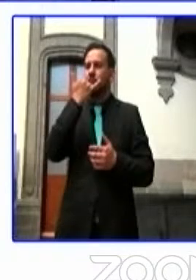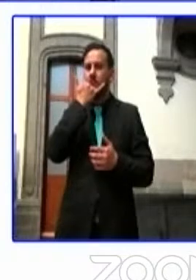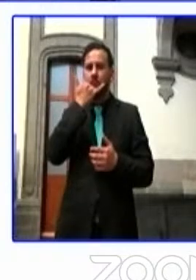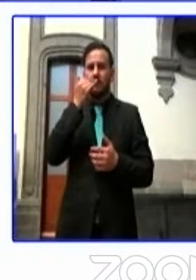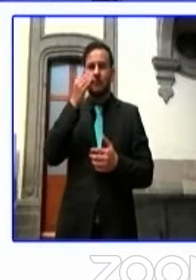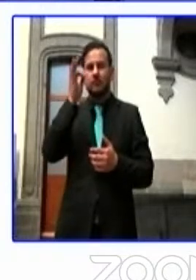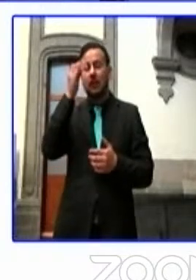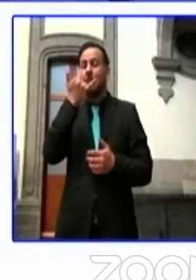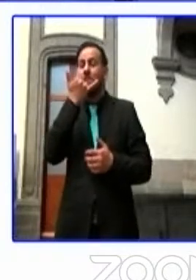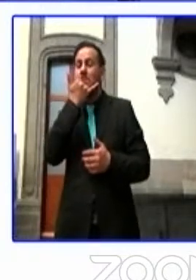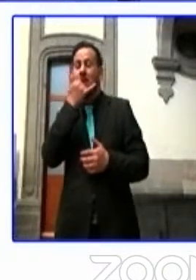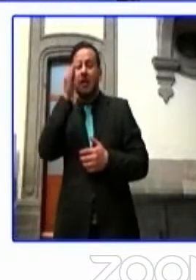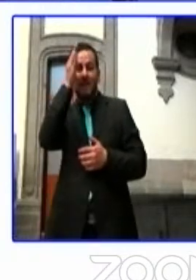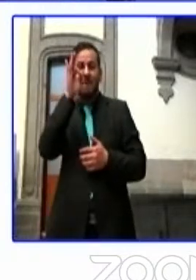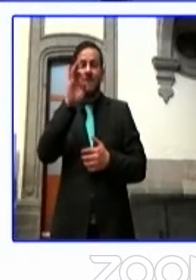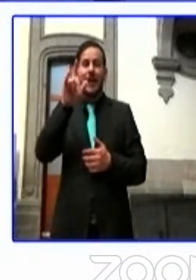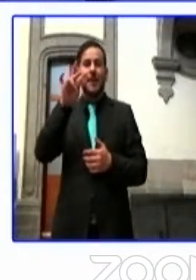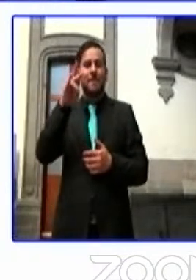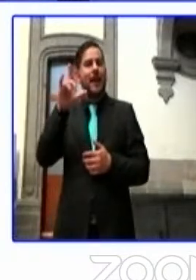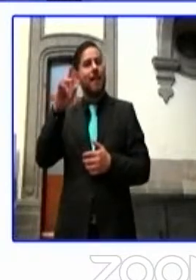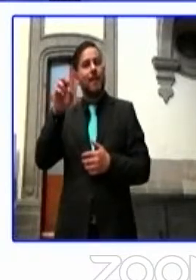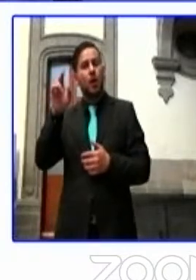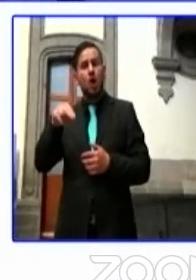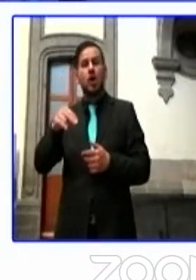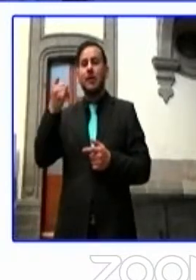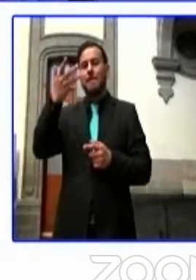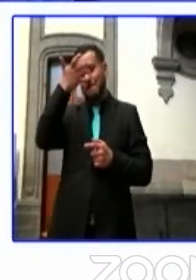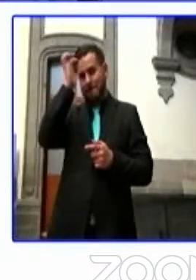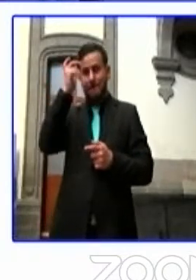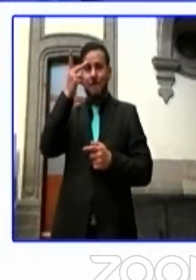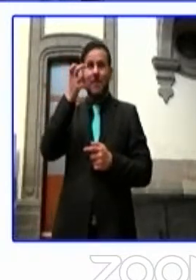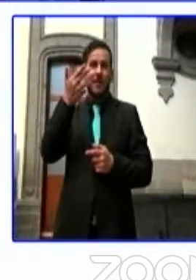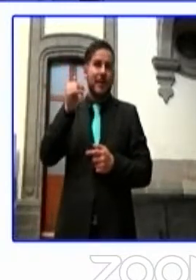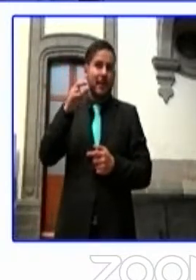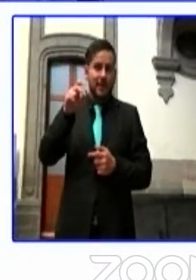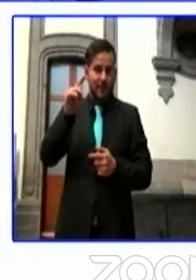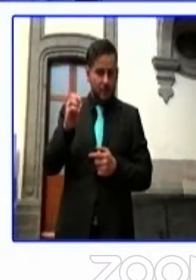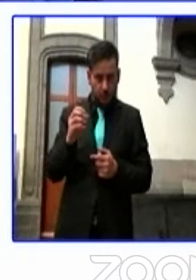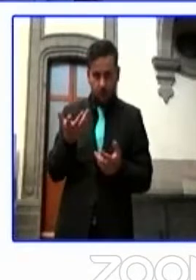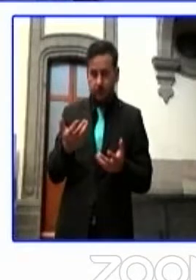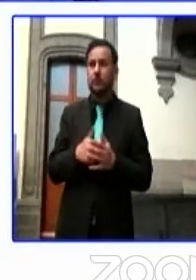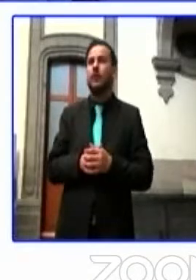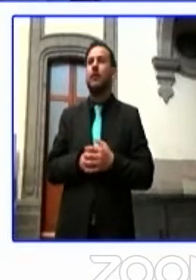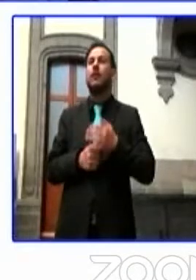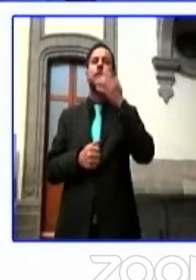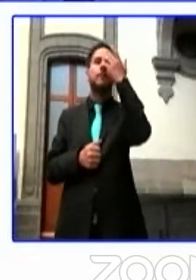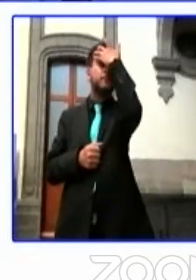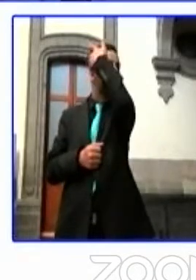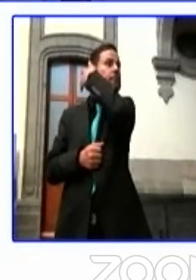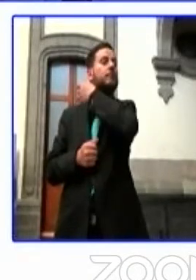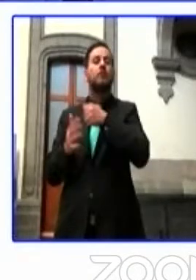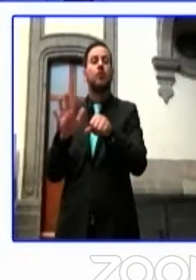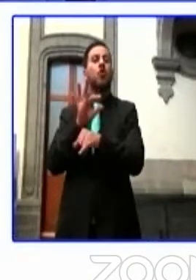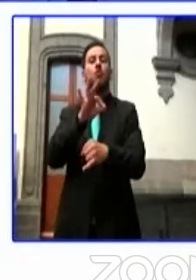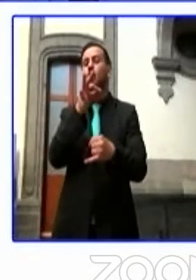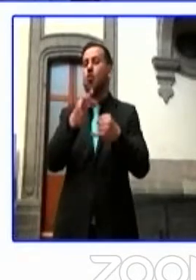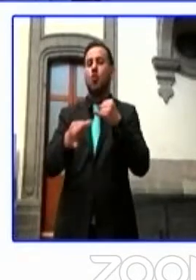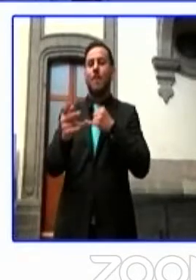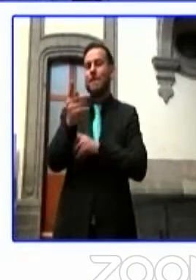Peña Nieto, cierto. Porque ya el ultimito fue el de la administración del